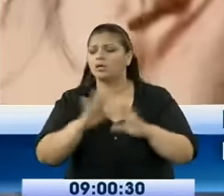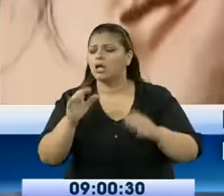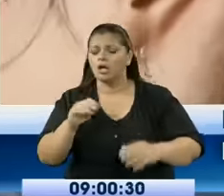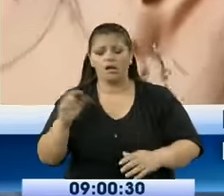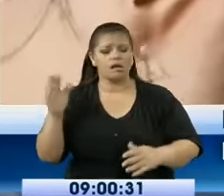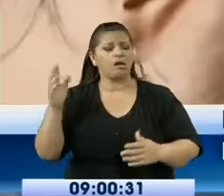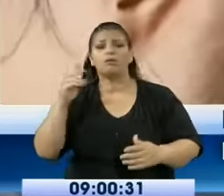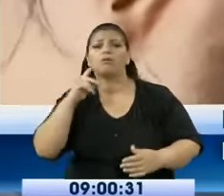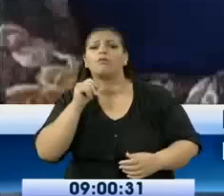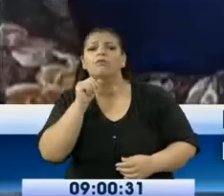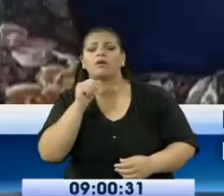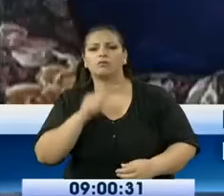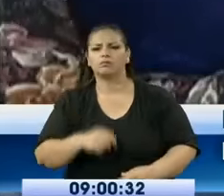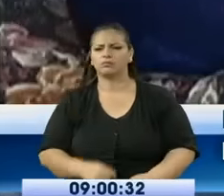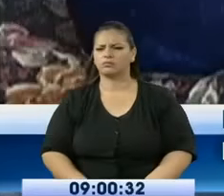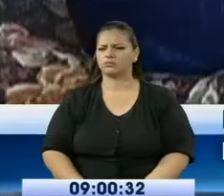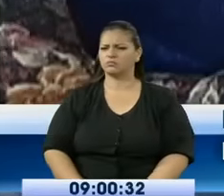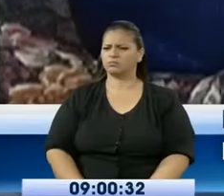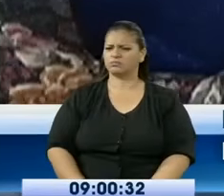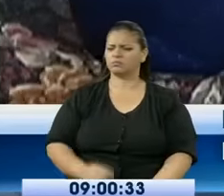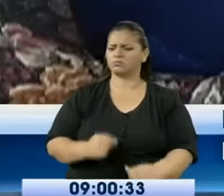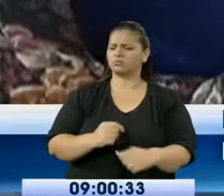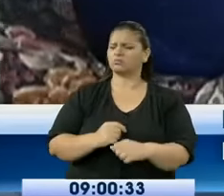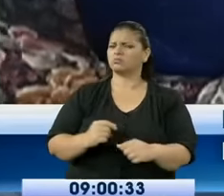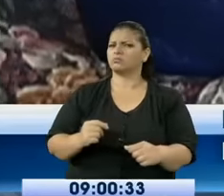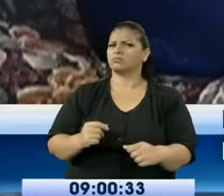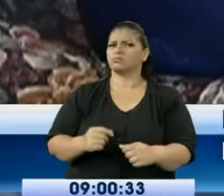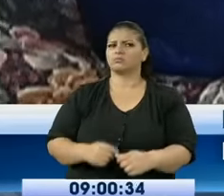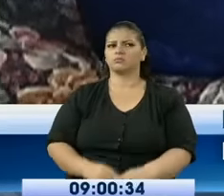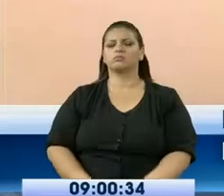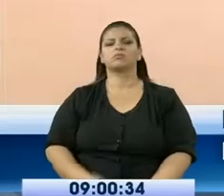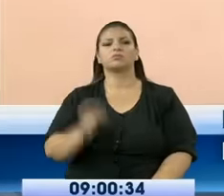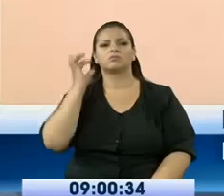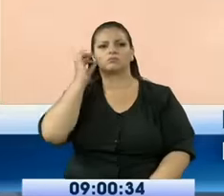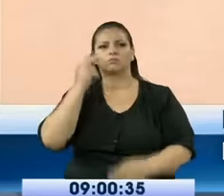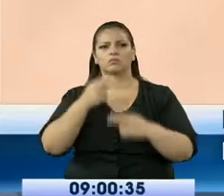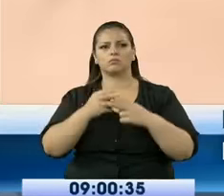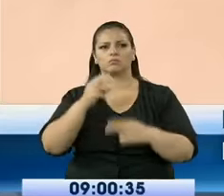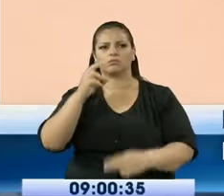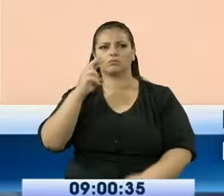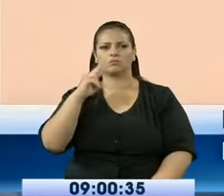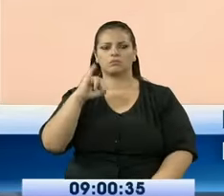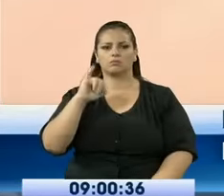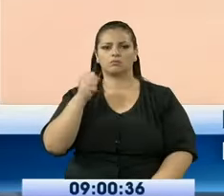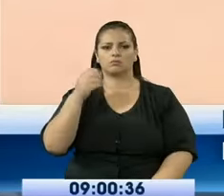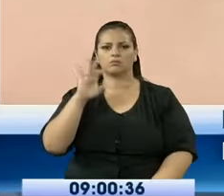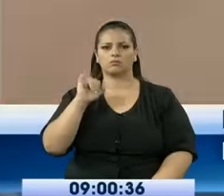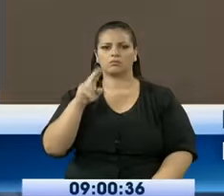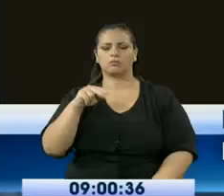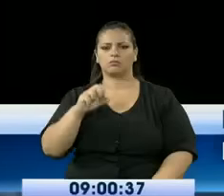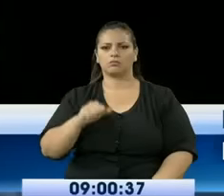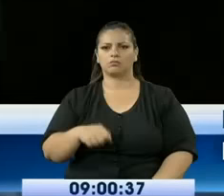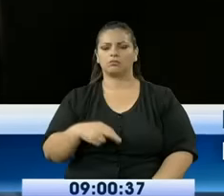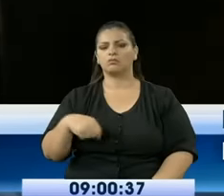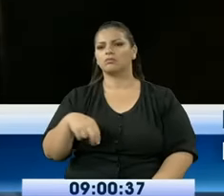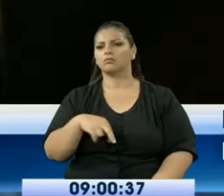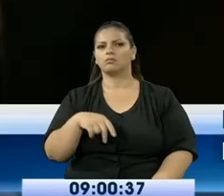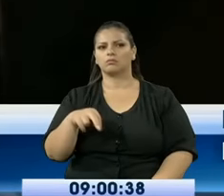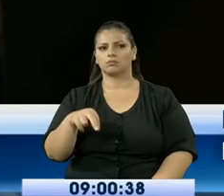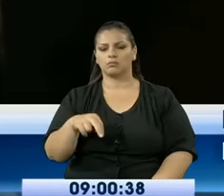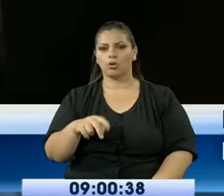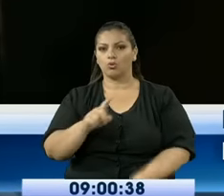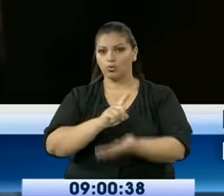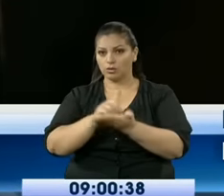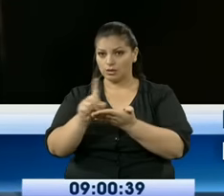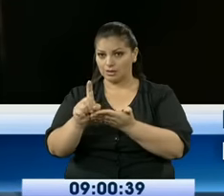de prisión, pero según Cristina, todas las garantías para caminar por las calles de la provincia. Hace una